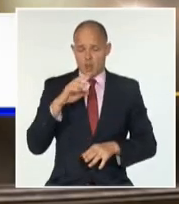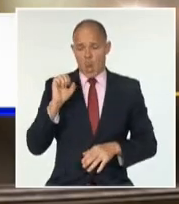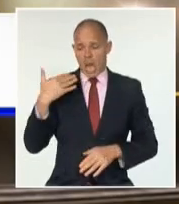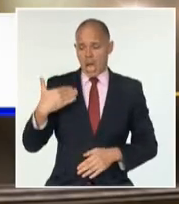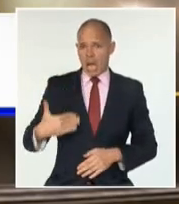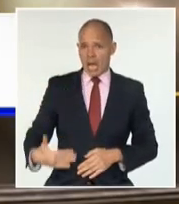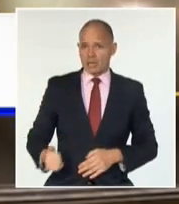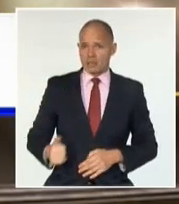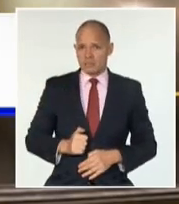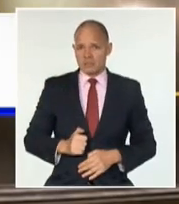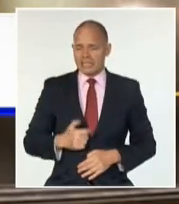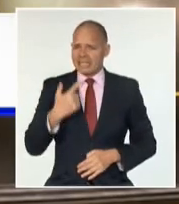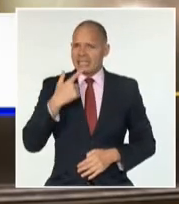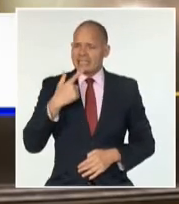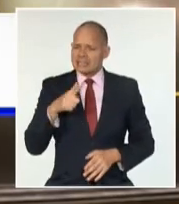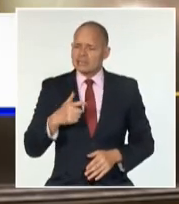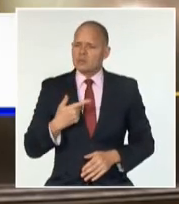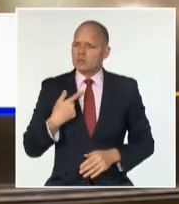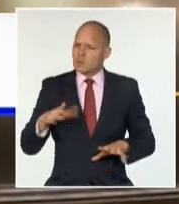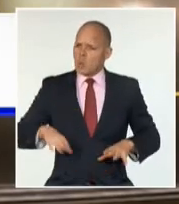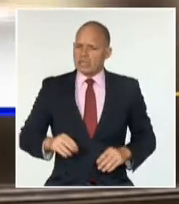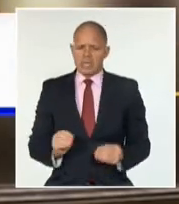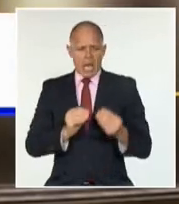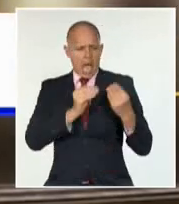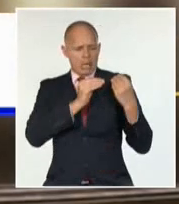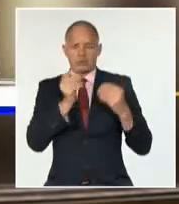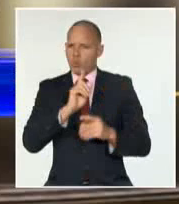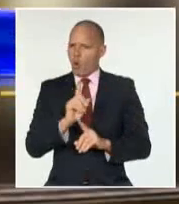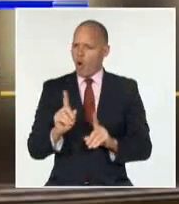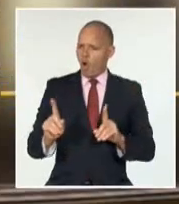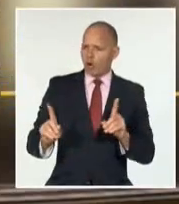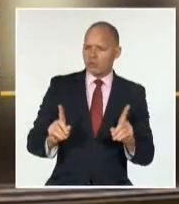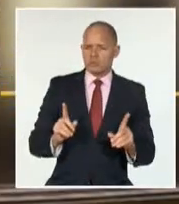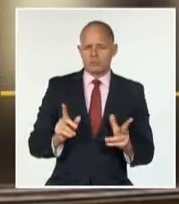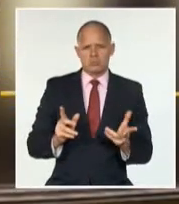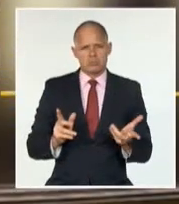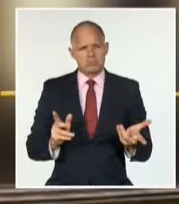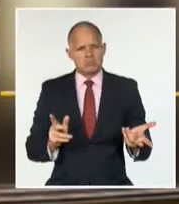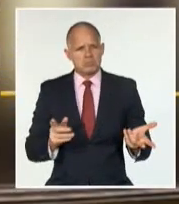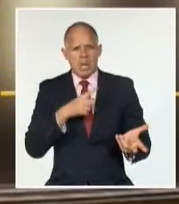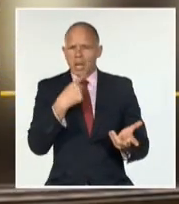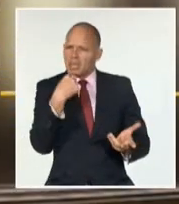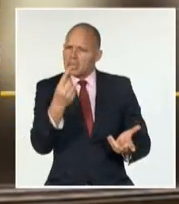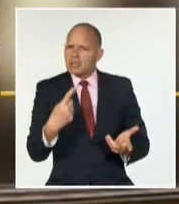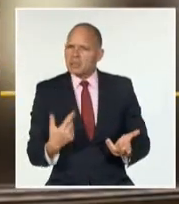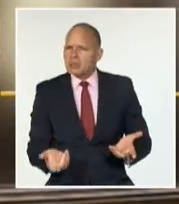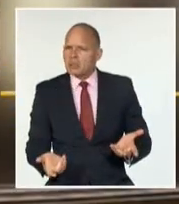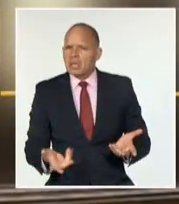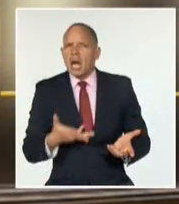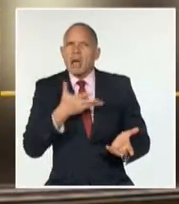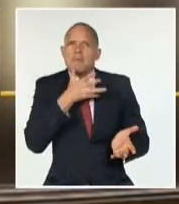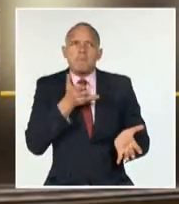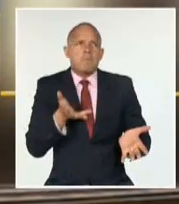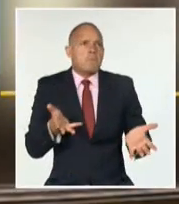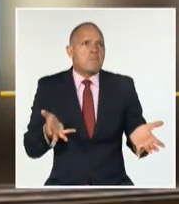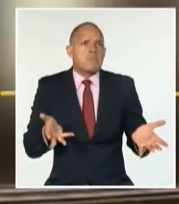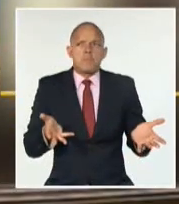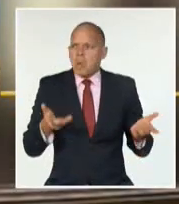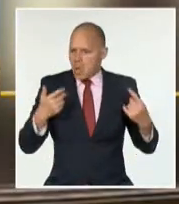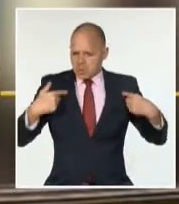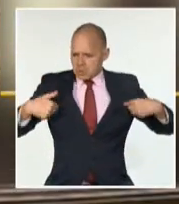puede aceptar determinadas cosas. Y lo dice, y dicho así, parece que los demás no